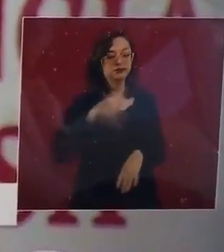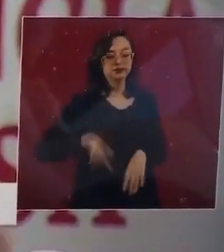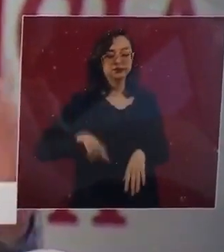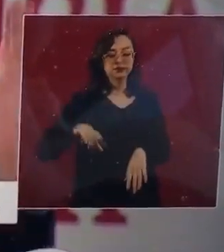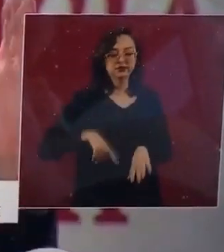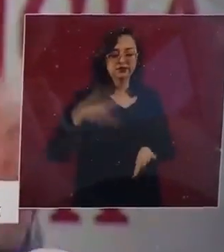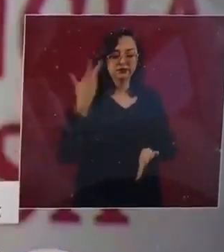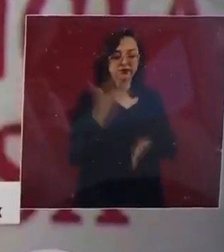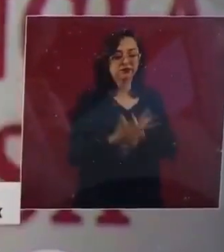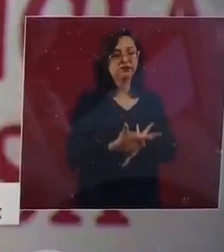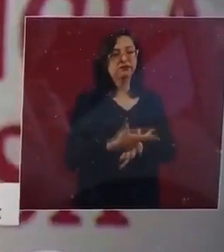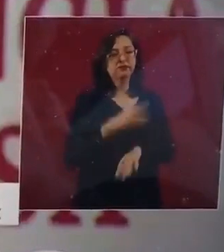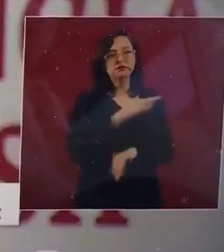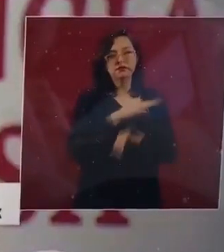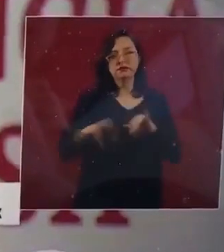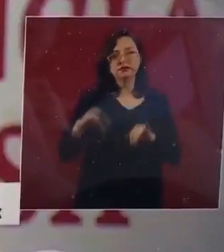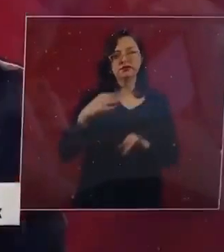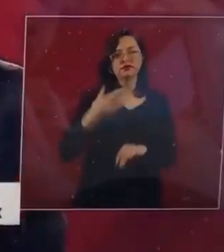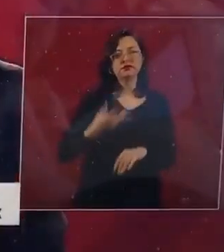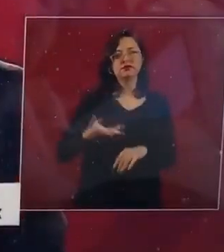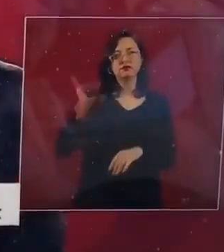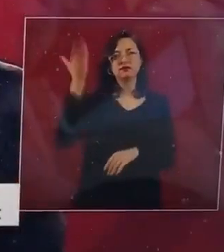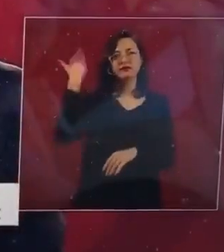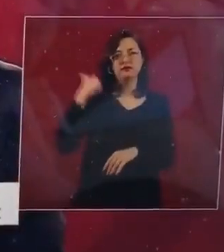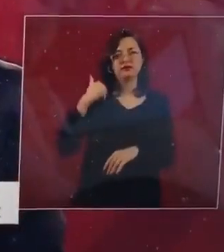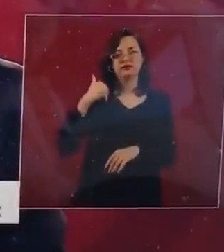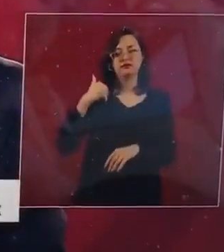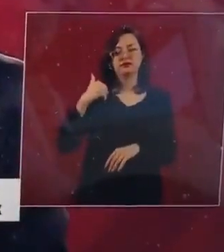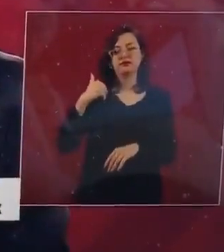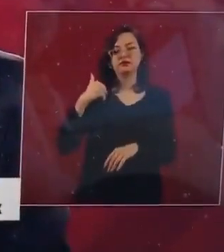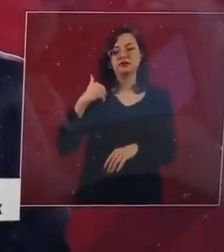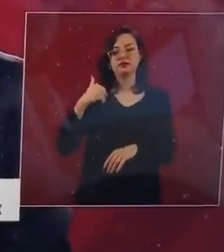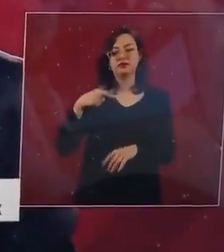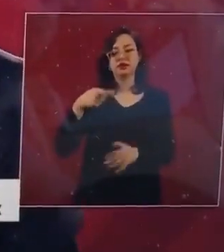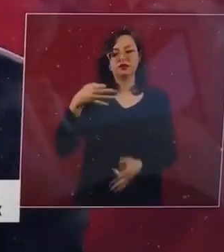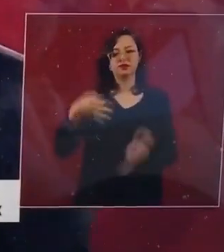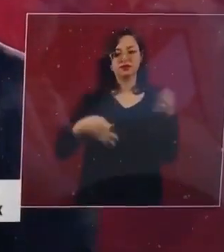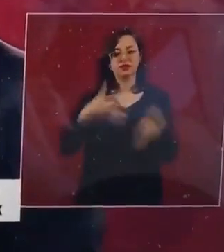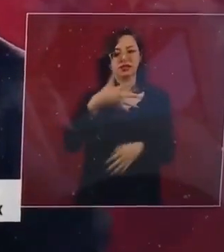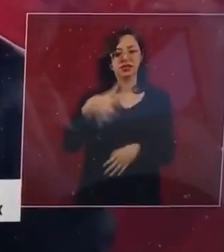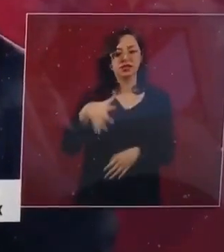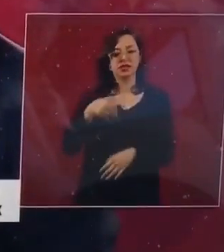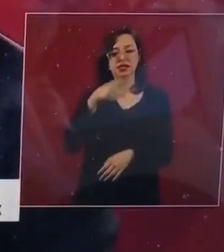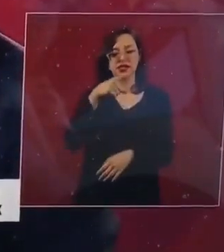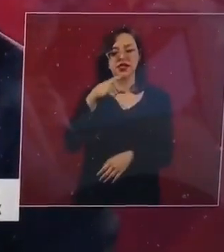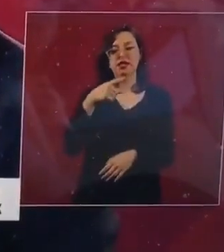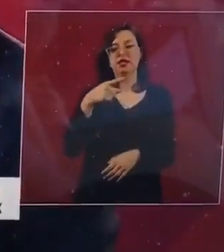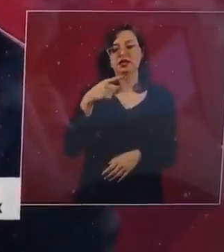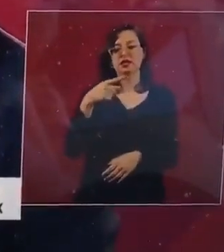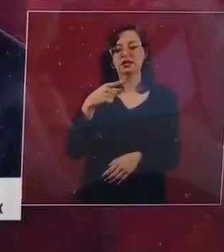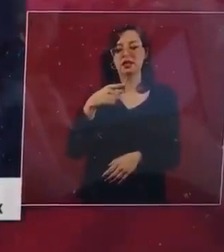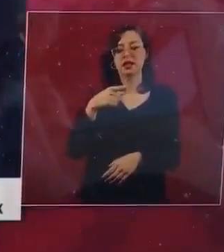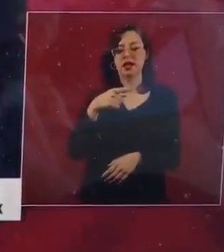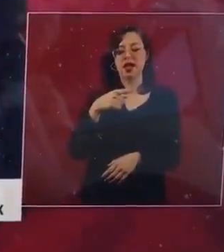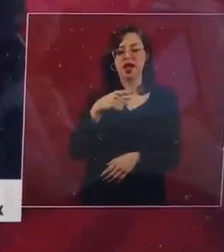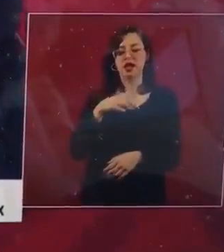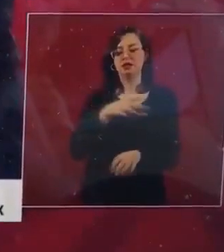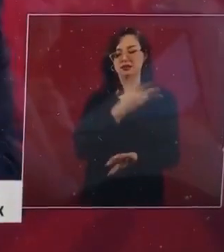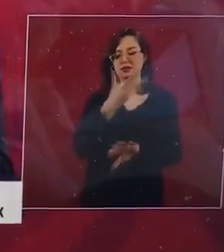la última que yo recuerdo cuando tuvimos la visita del fiscal general de Estados Unidos, de William Barr,